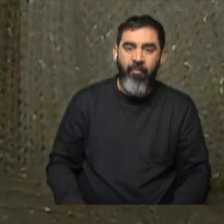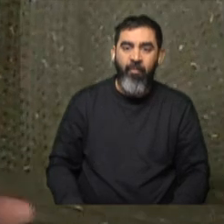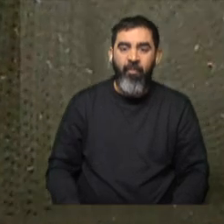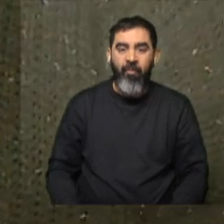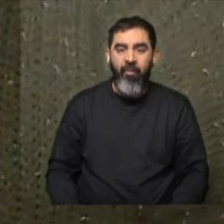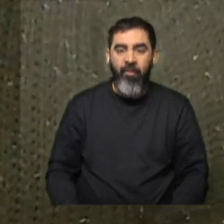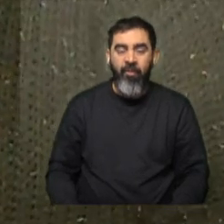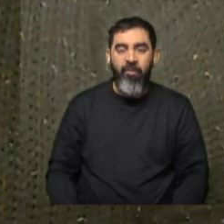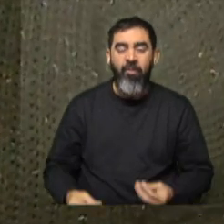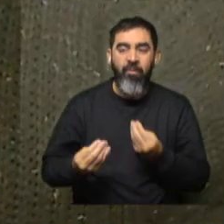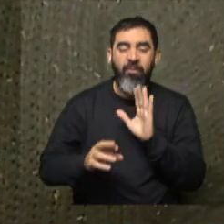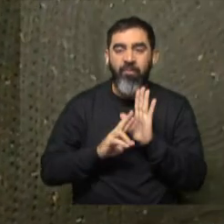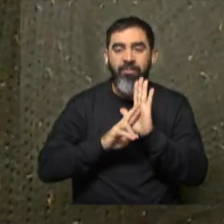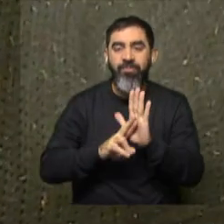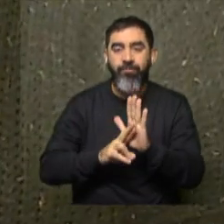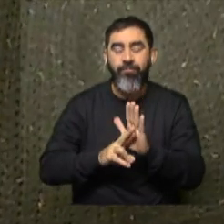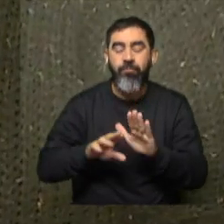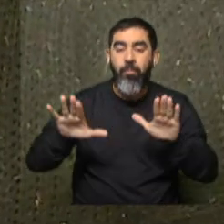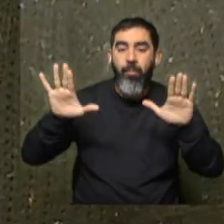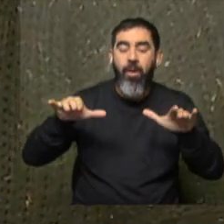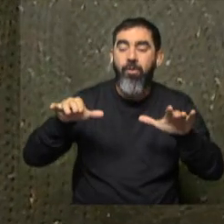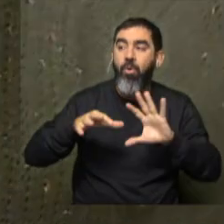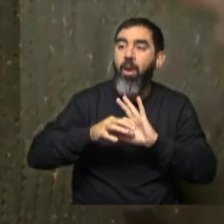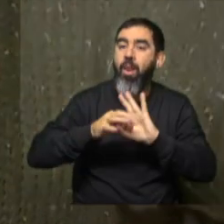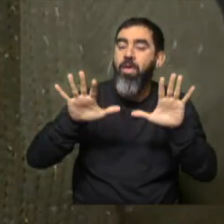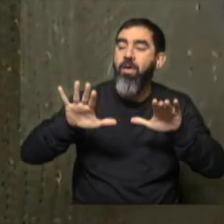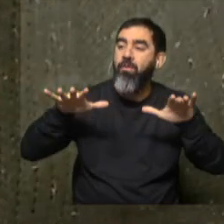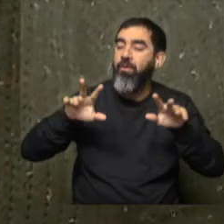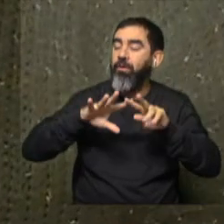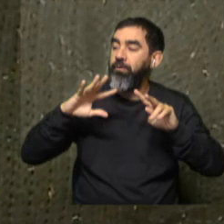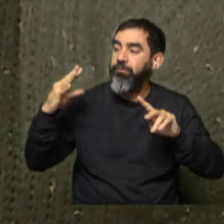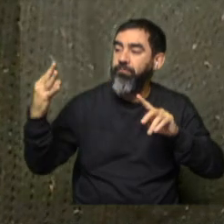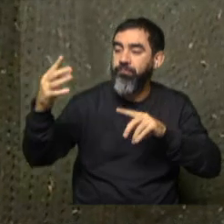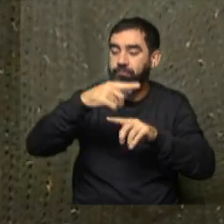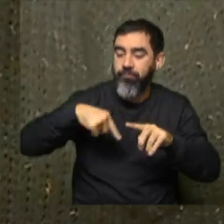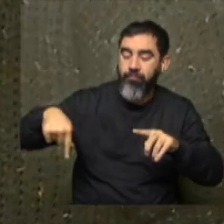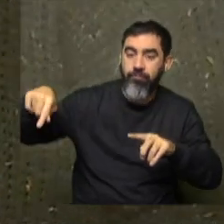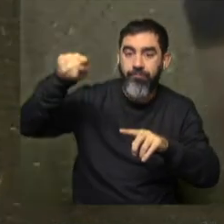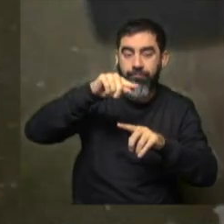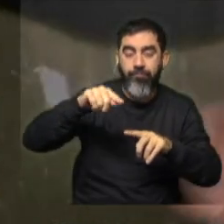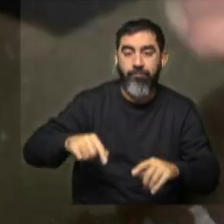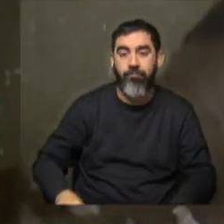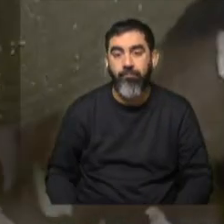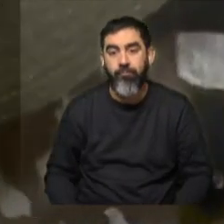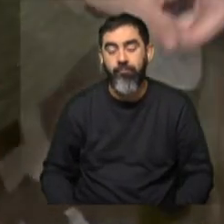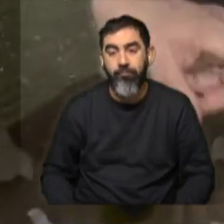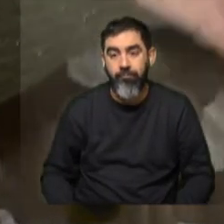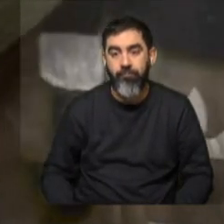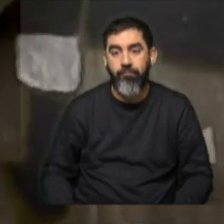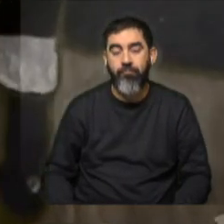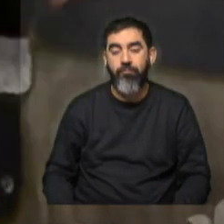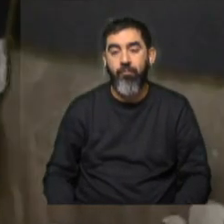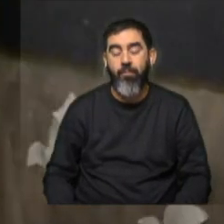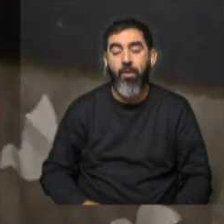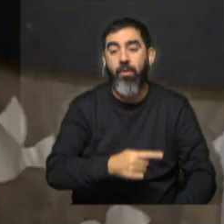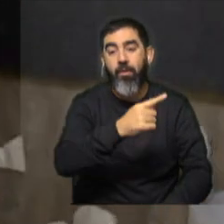pensé cómo representarlas, dije, bueno, aves que están volando, que lo están rodeando. Y como ustedes verán, cada una de estas